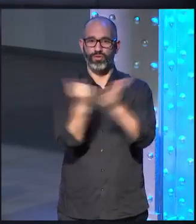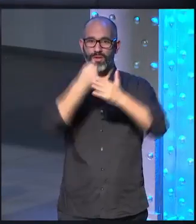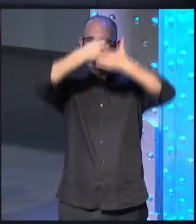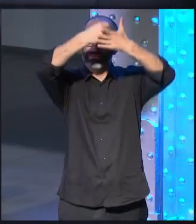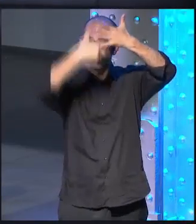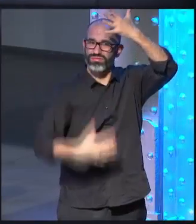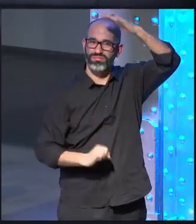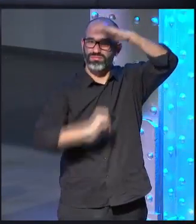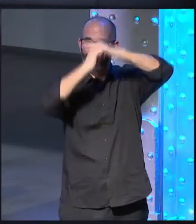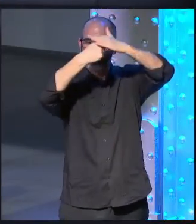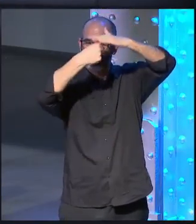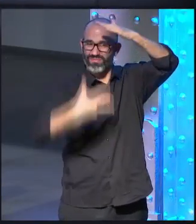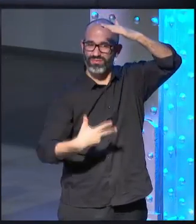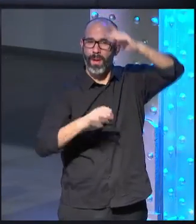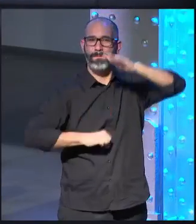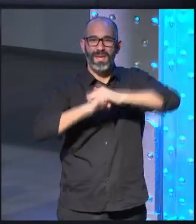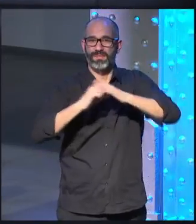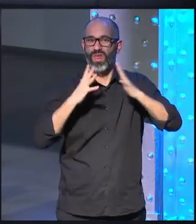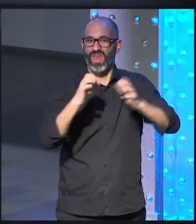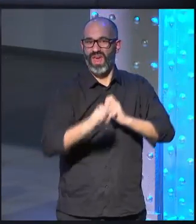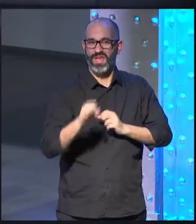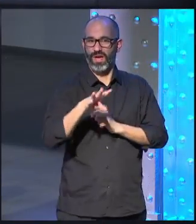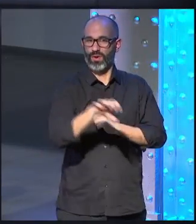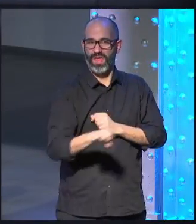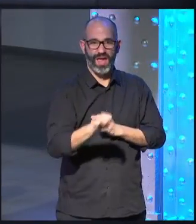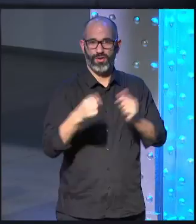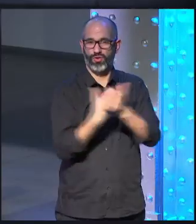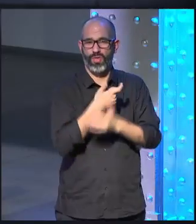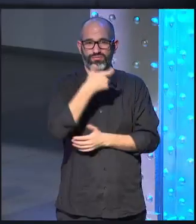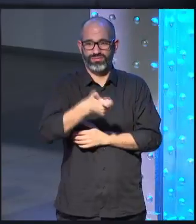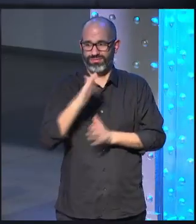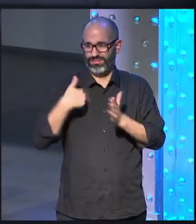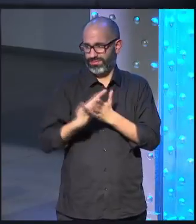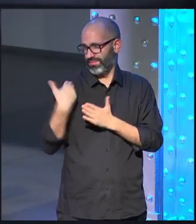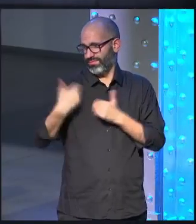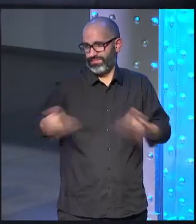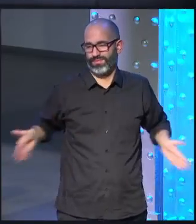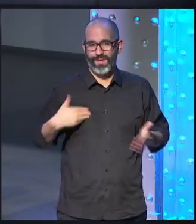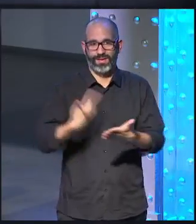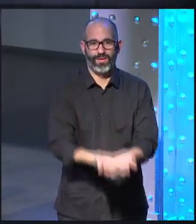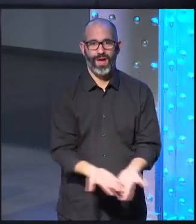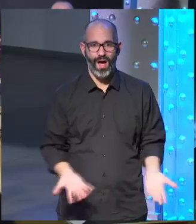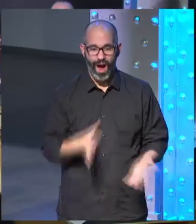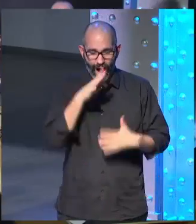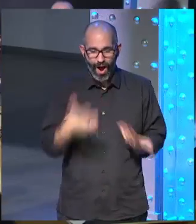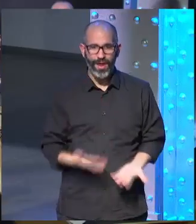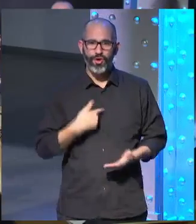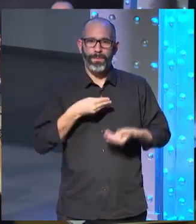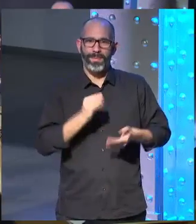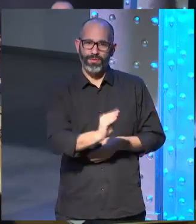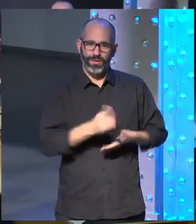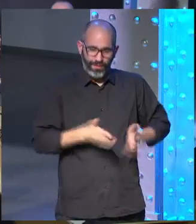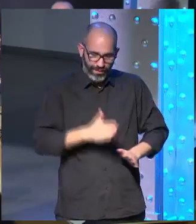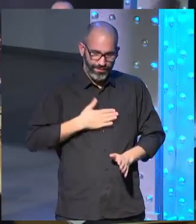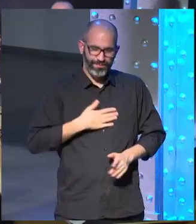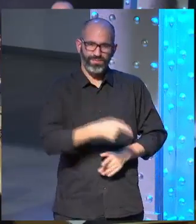ninguna o casi ninguna tiene más de 10 años, ¿no? O 14. Claro, hoy le tendría que preguntar a mi hijo, ¿qué te gustaría ser de